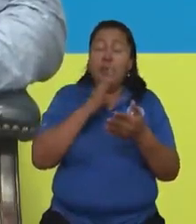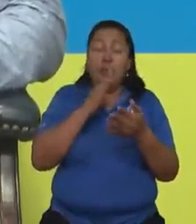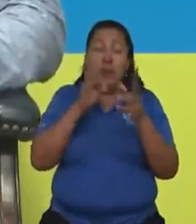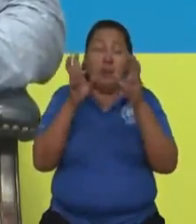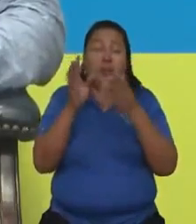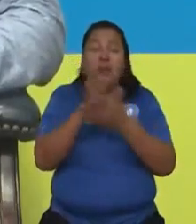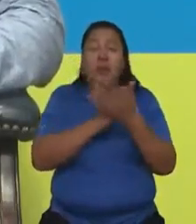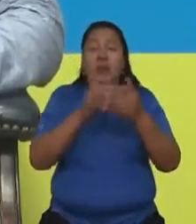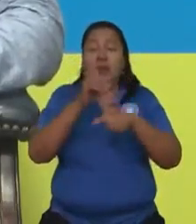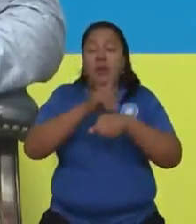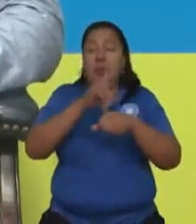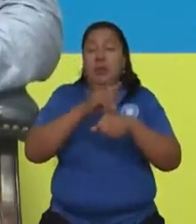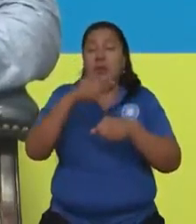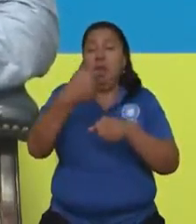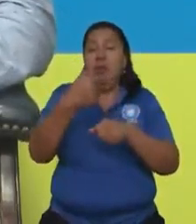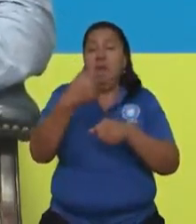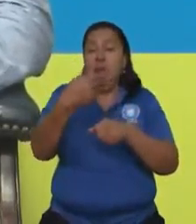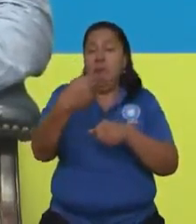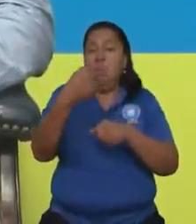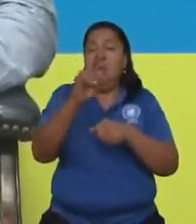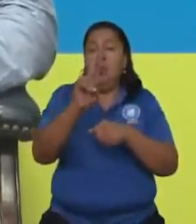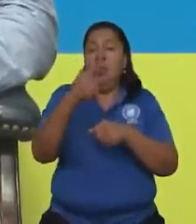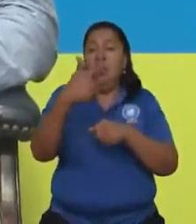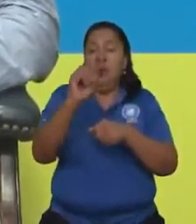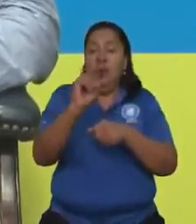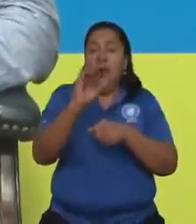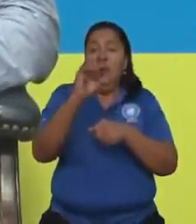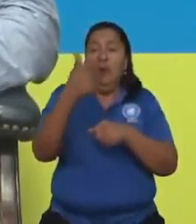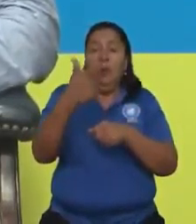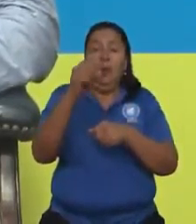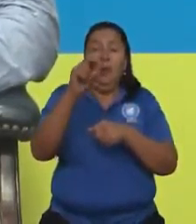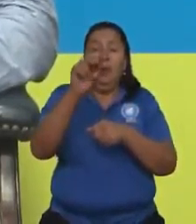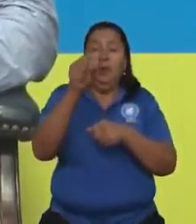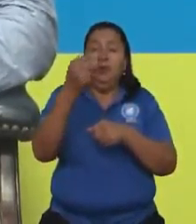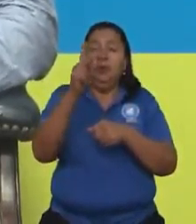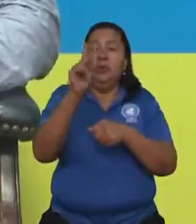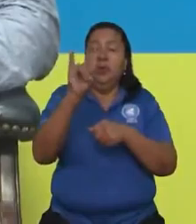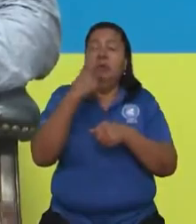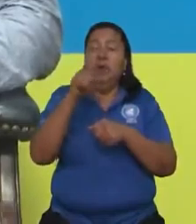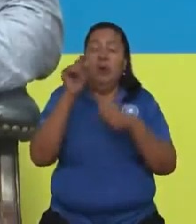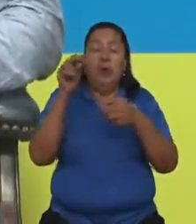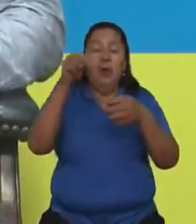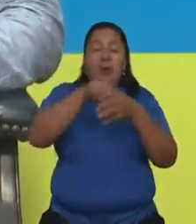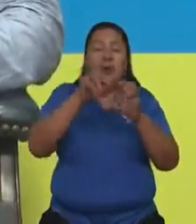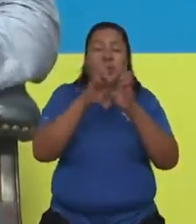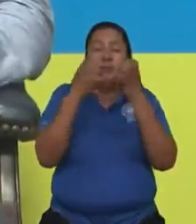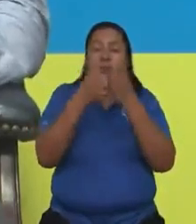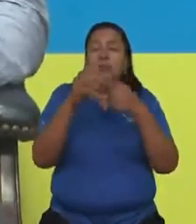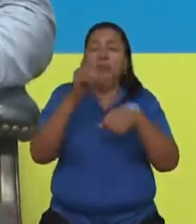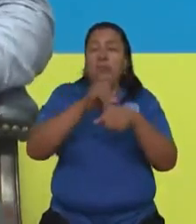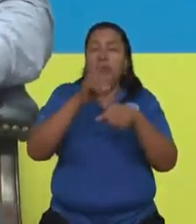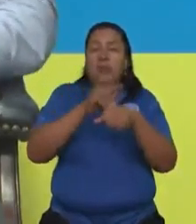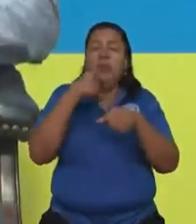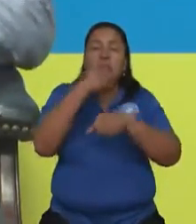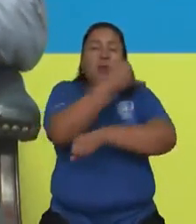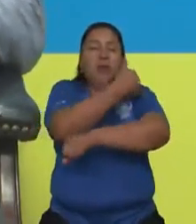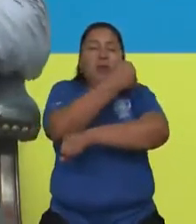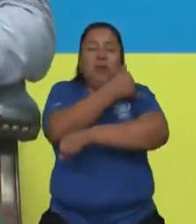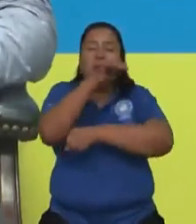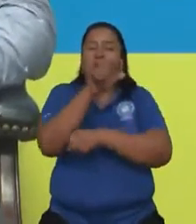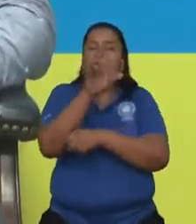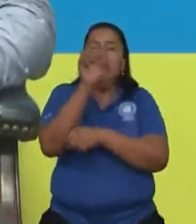hoy vamos a estar tocando el tema de las infecciones en el oído, cómo prevenirlas y tratarlas. Ya la semana pasada estábamos